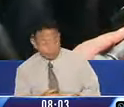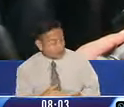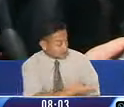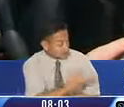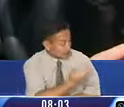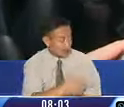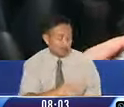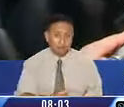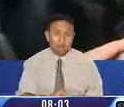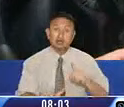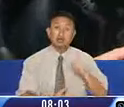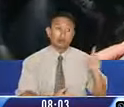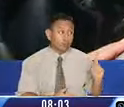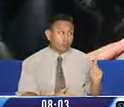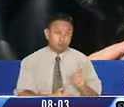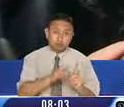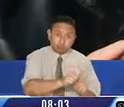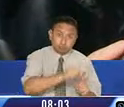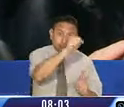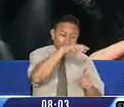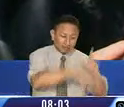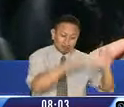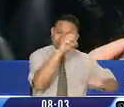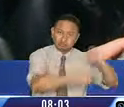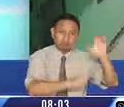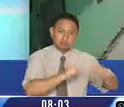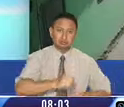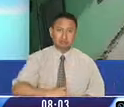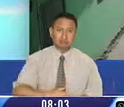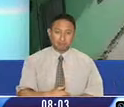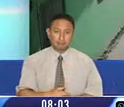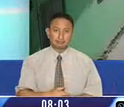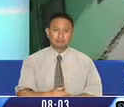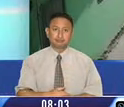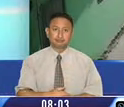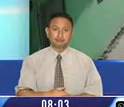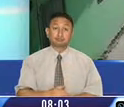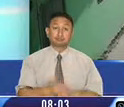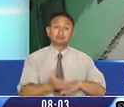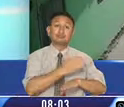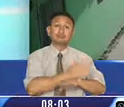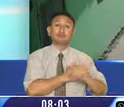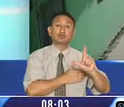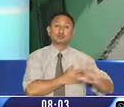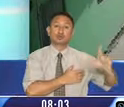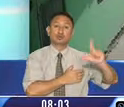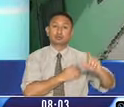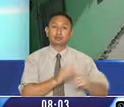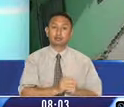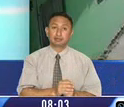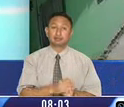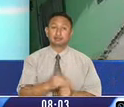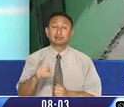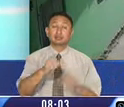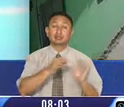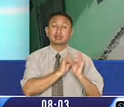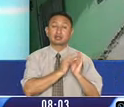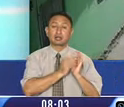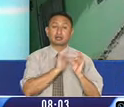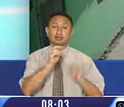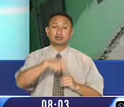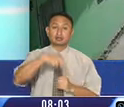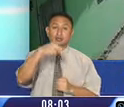otro lo comienza a desmantelar el auto. Ocurrió apenas el pasado lunes en el barrio Niño Jesús de Calderón, al norte de